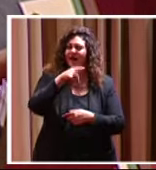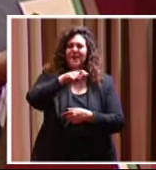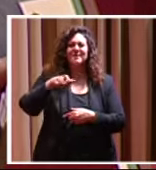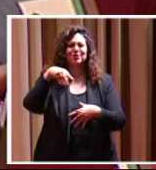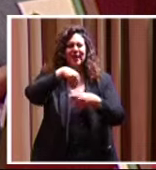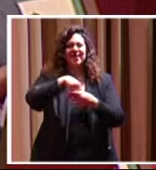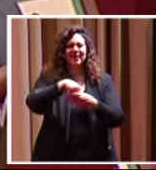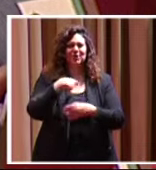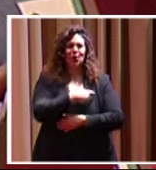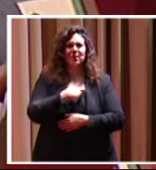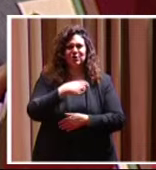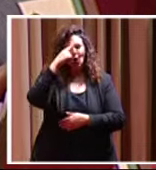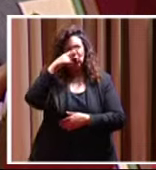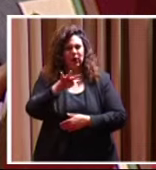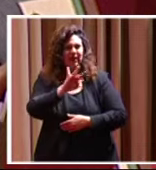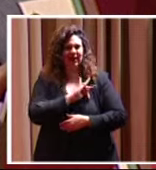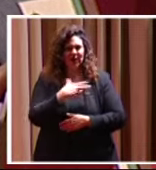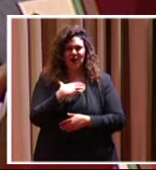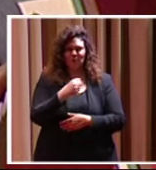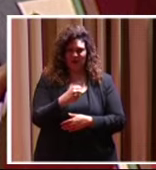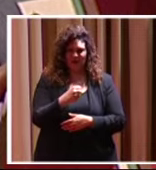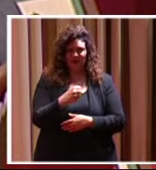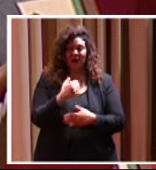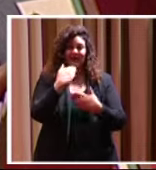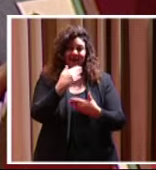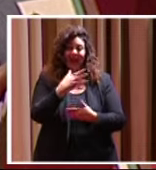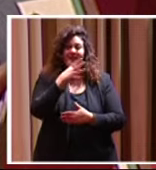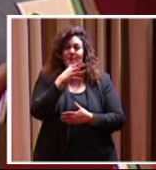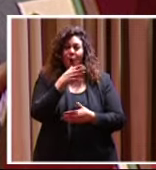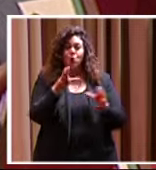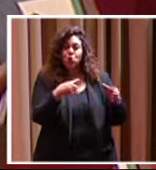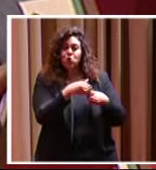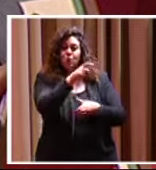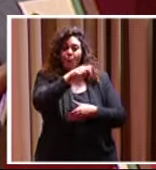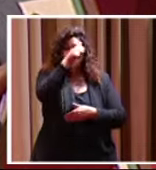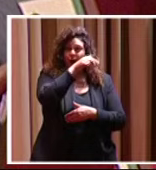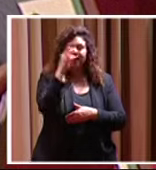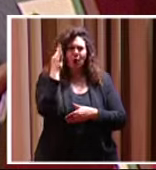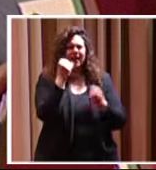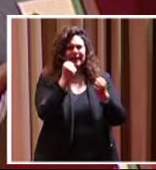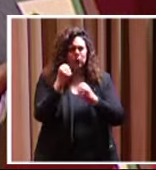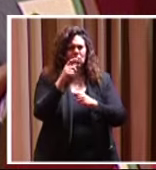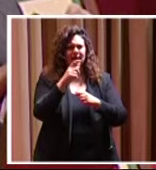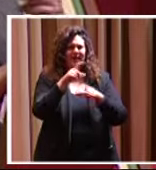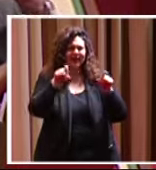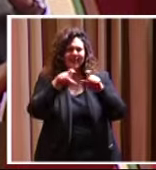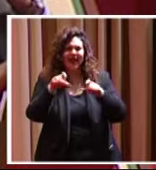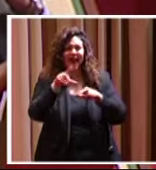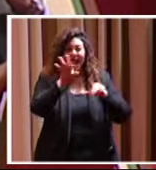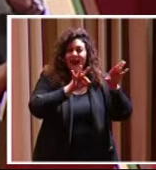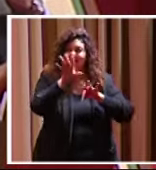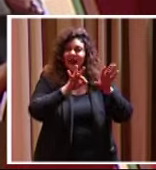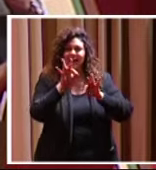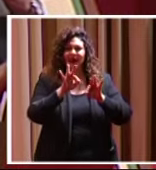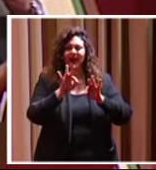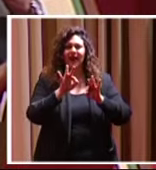Comisión de Honores y Distinciones del Ayuntamiento por haber elegido un elenco de hombres y mujeres, instituciones y entidades pertenecientes a muy